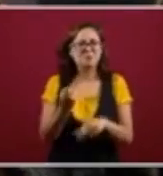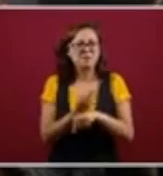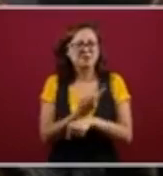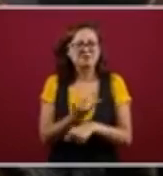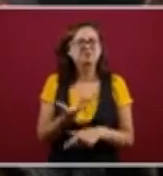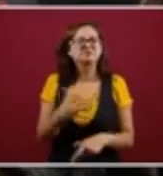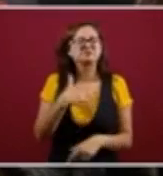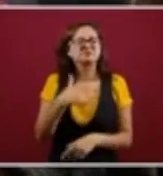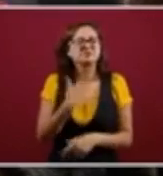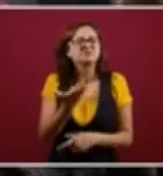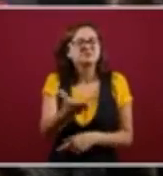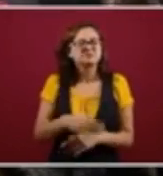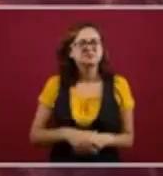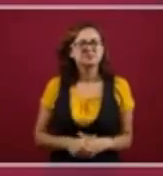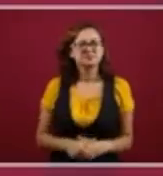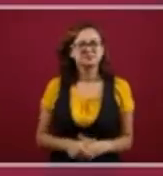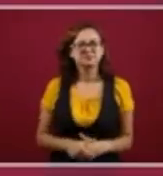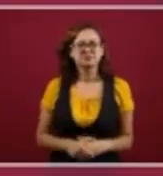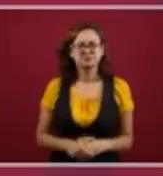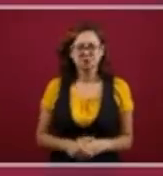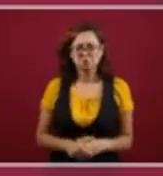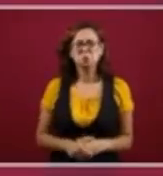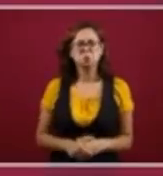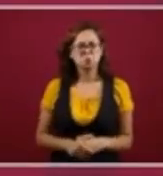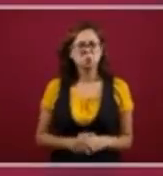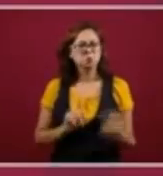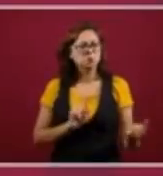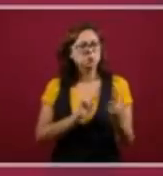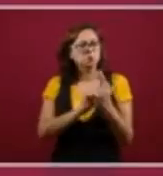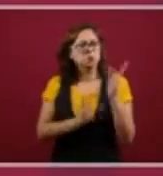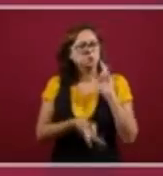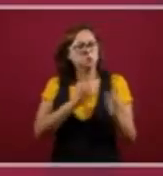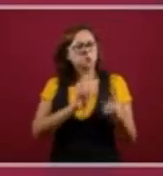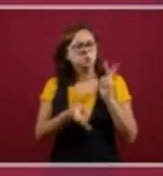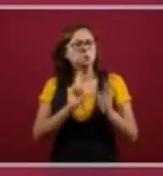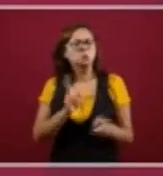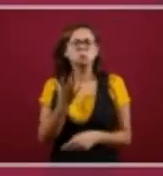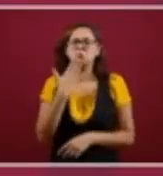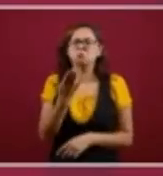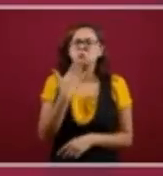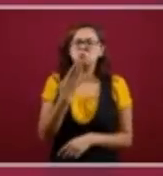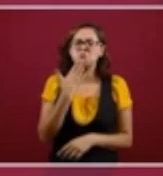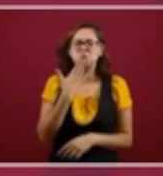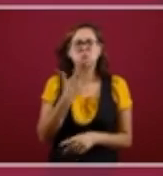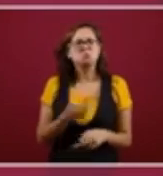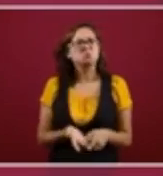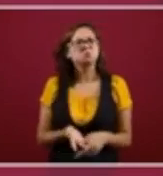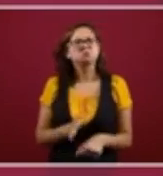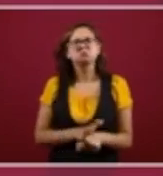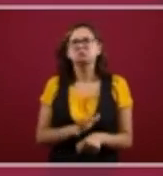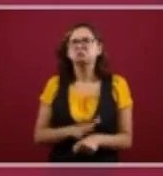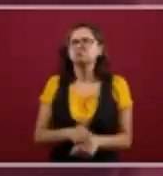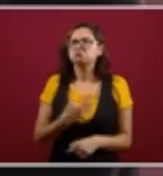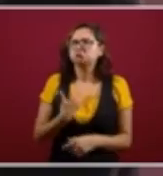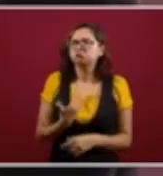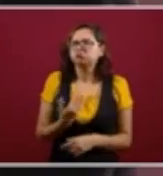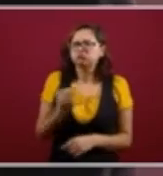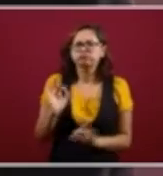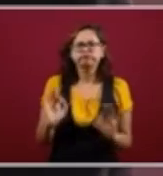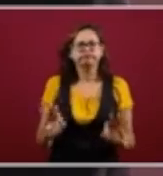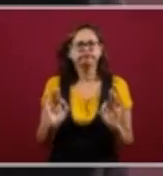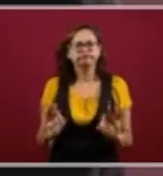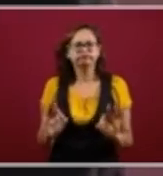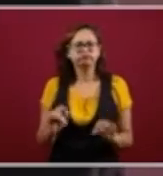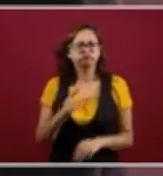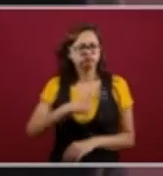él, muy buena conversación, en muy buenos términos, tienen mucha